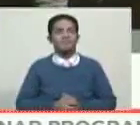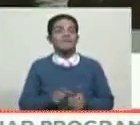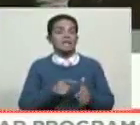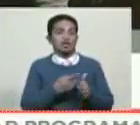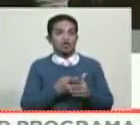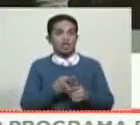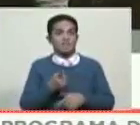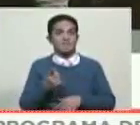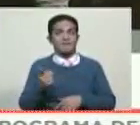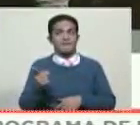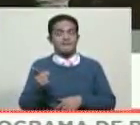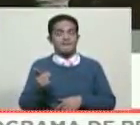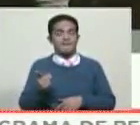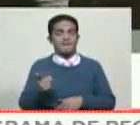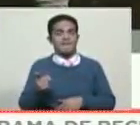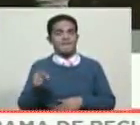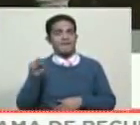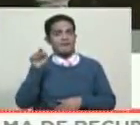su